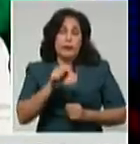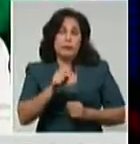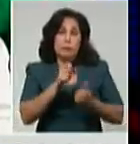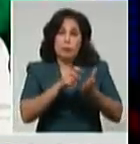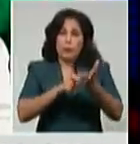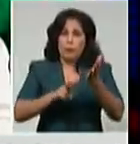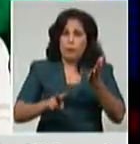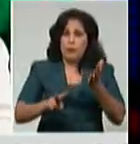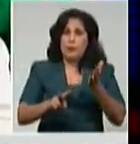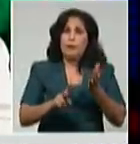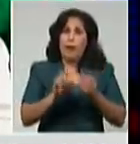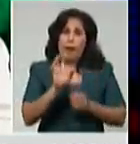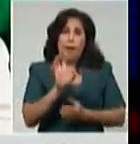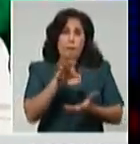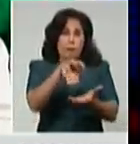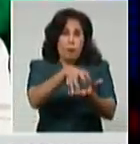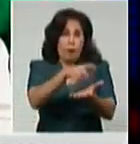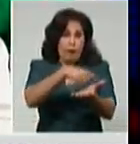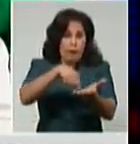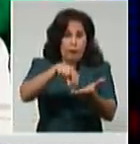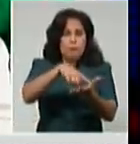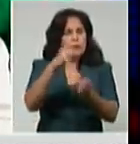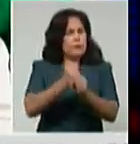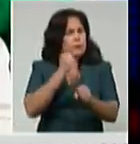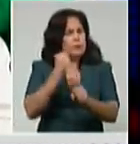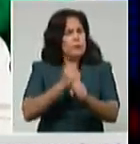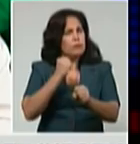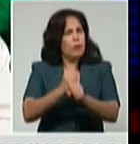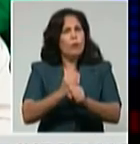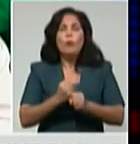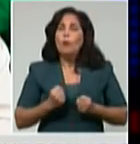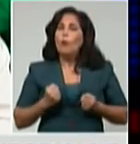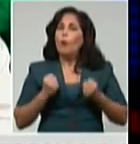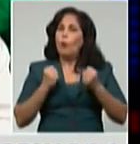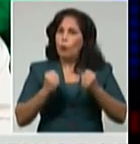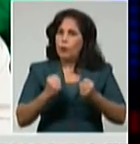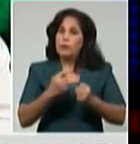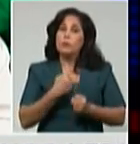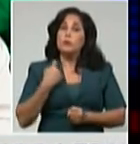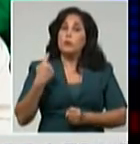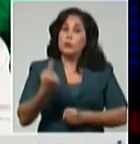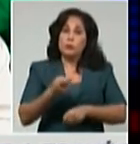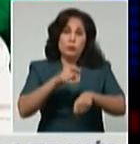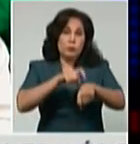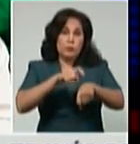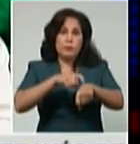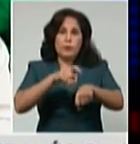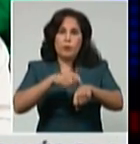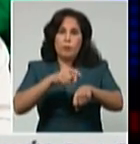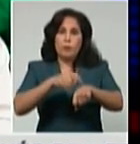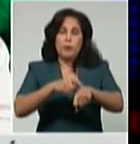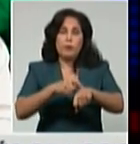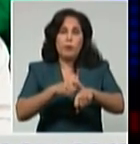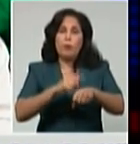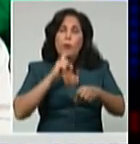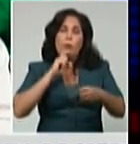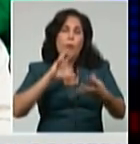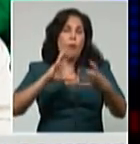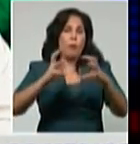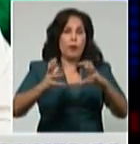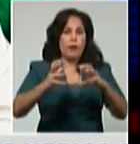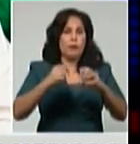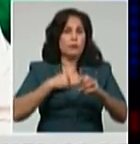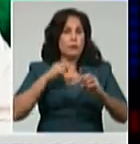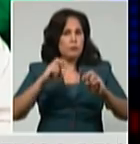es donde se trabaja fuerte y donde hemos tenido en estos momentos una mayor complejidad. Reitero,